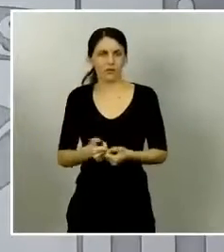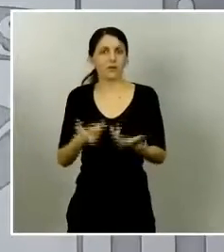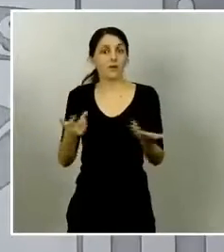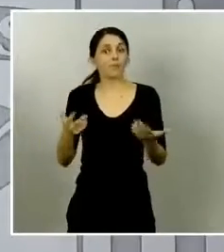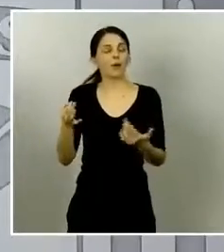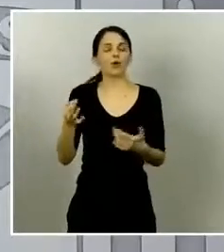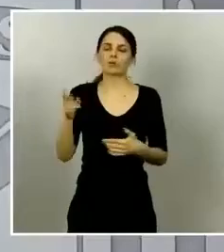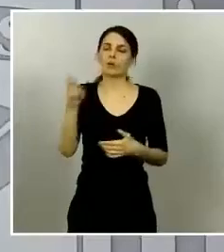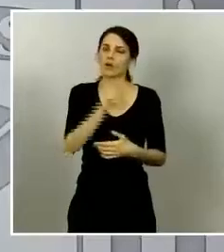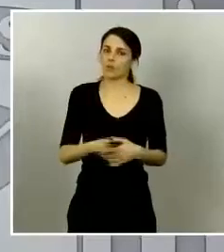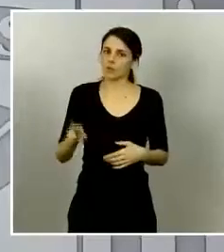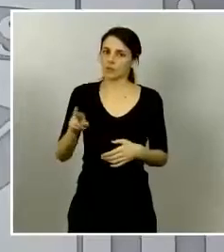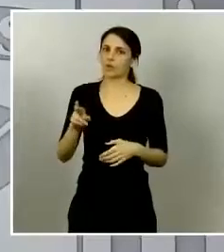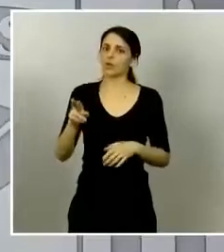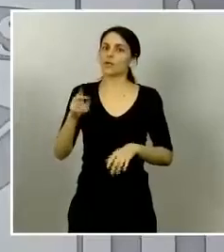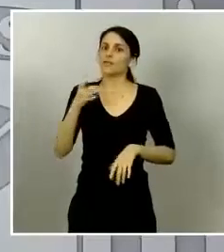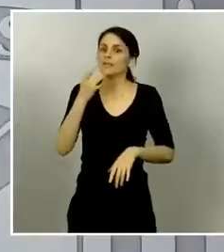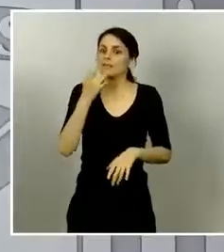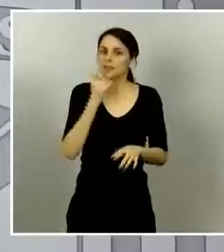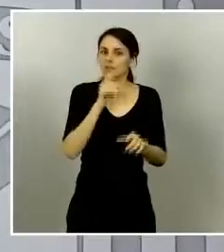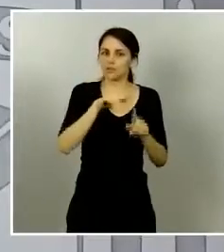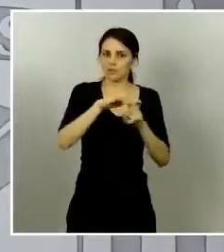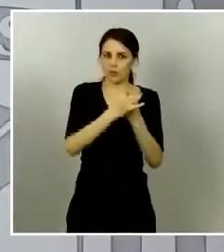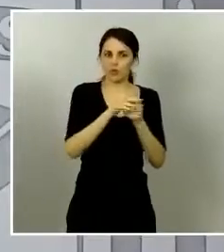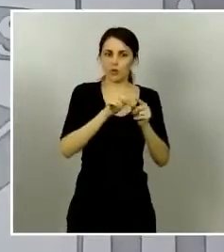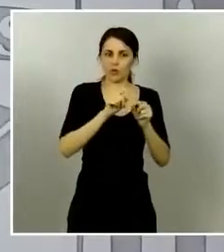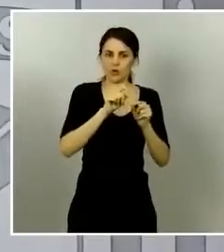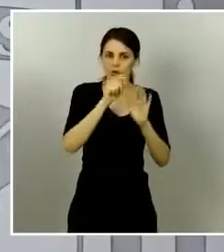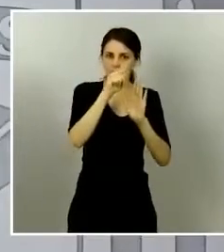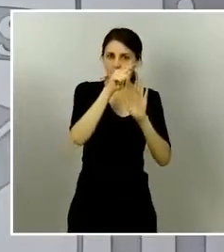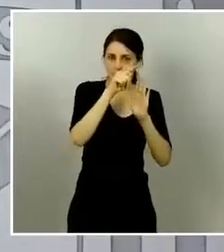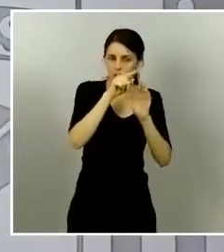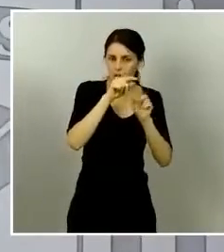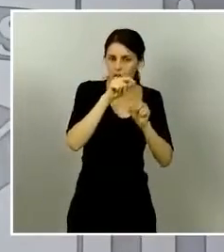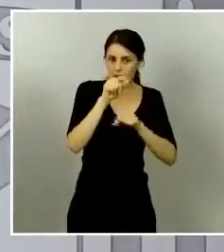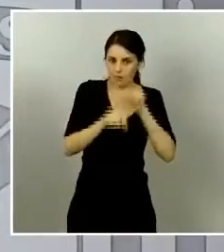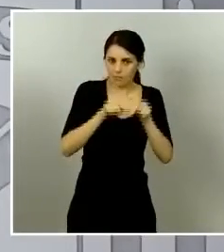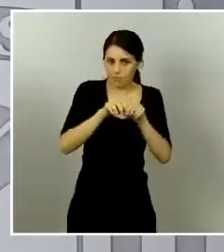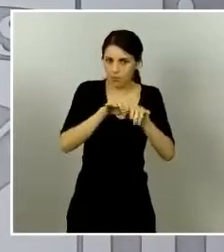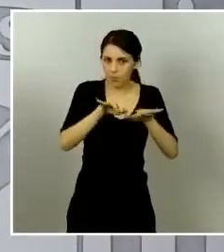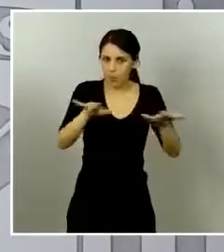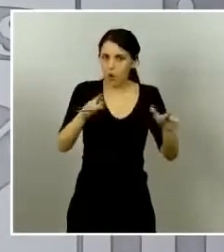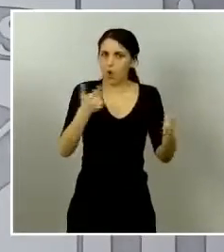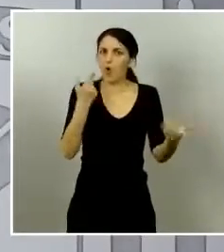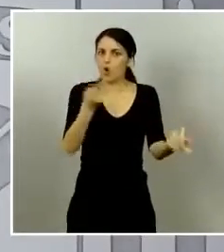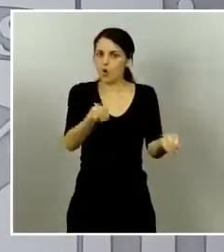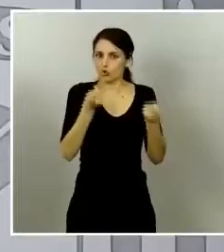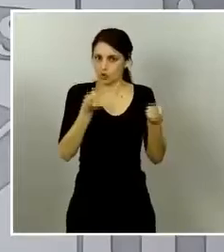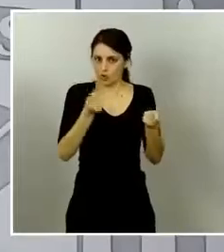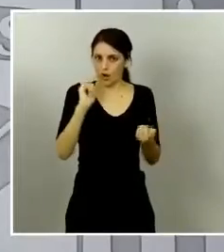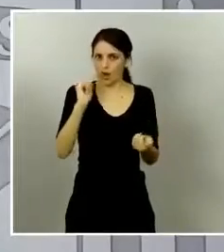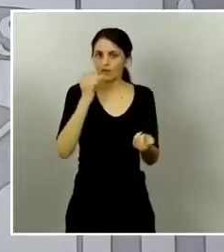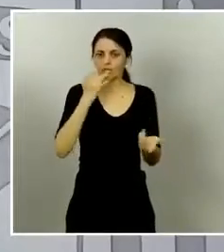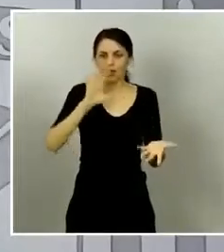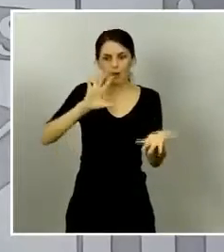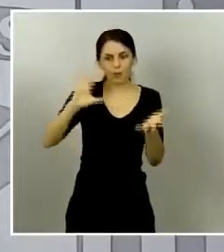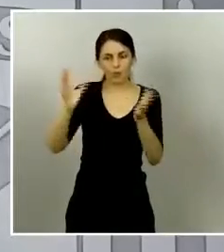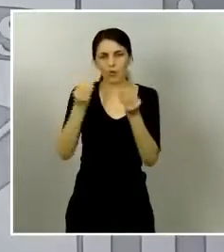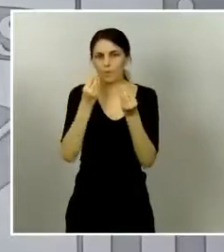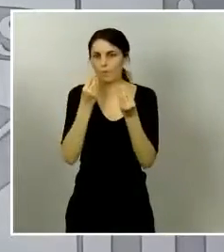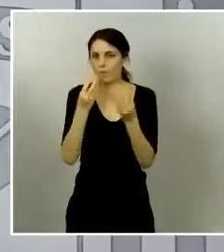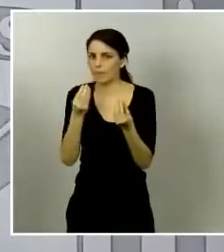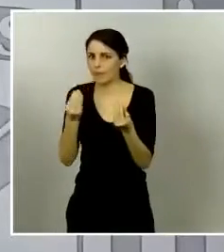tanto presenciales, de los niños y las niñas. Insisto siempre, si los indicadores epidemiológicos así lo